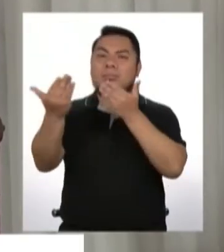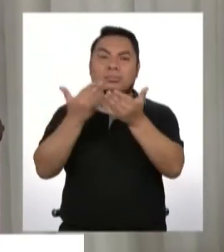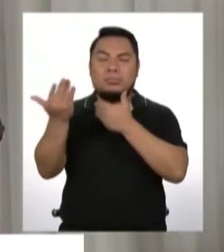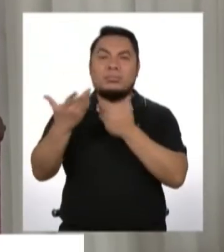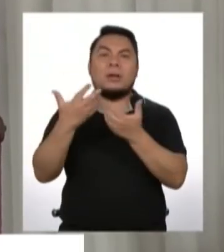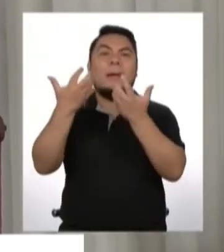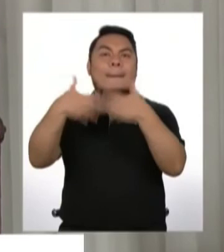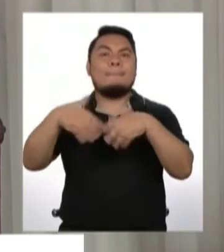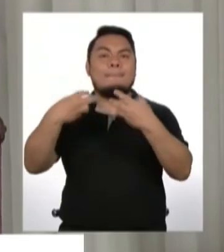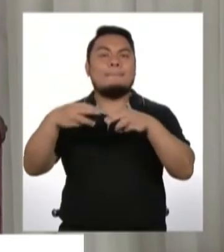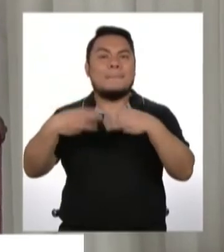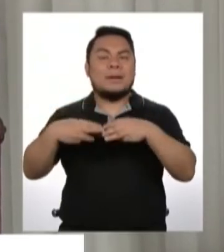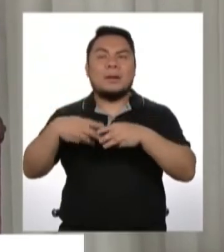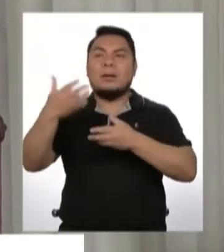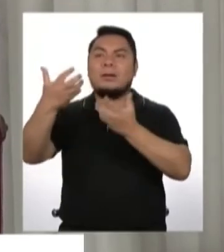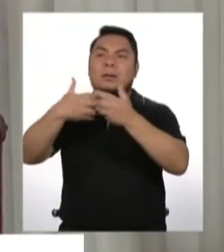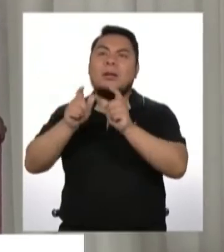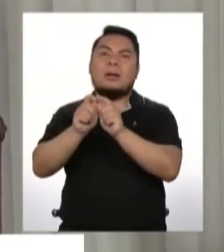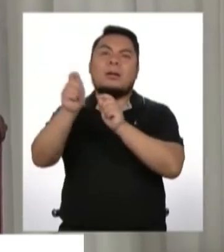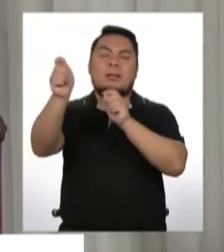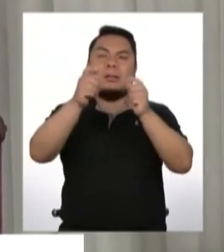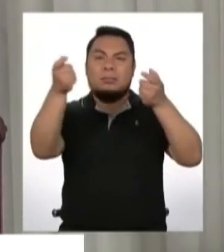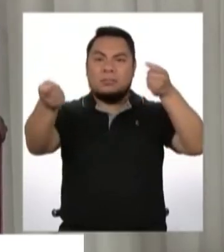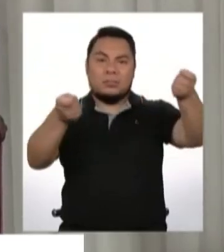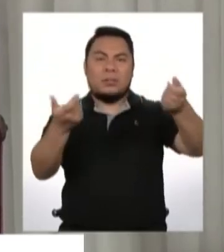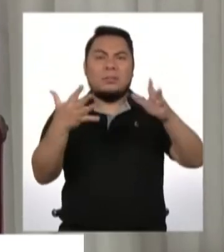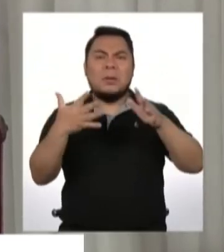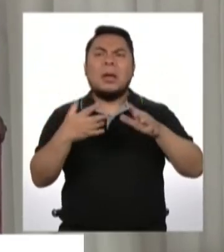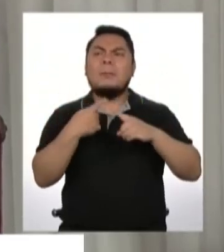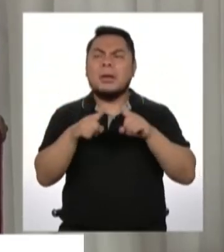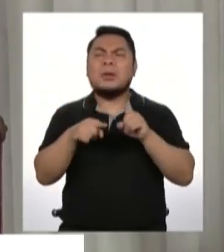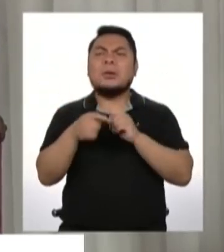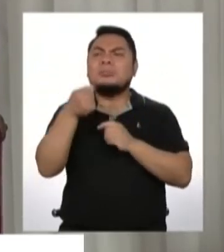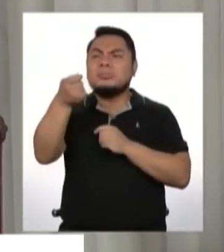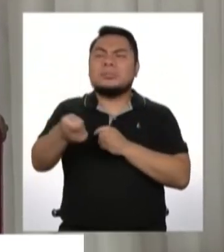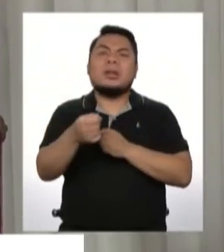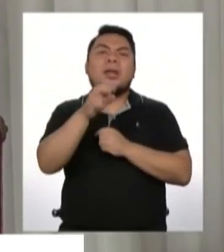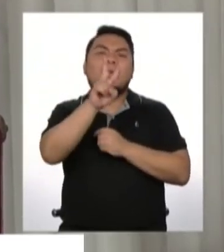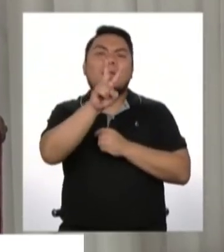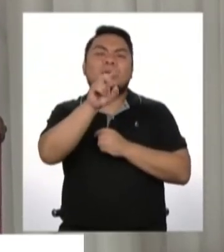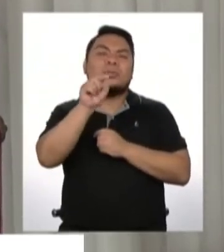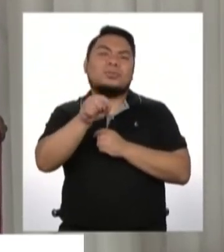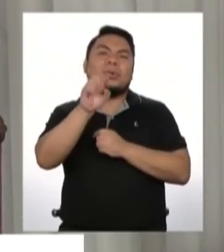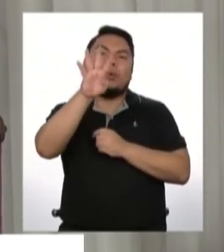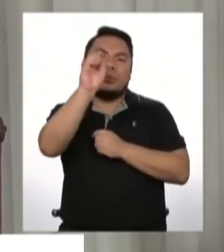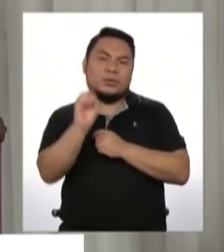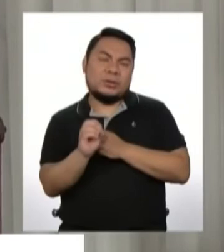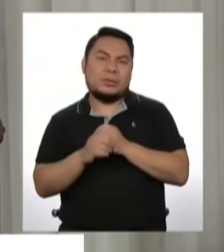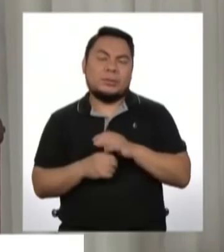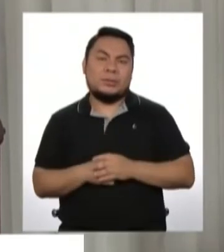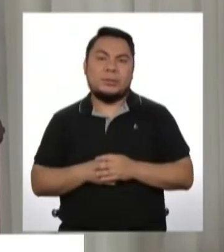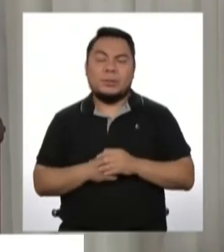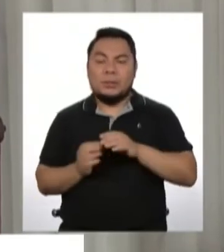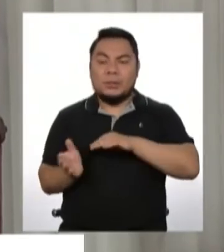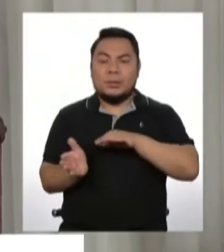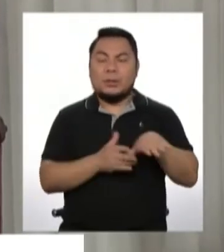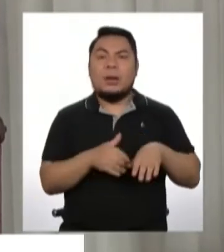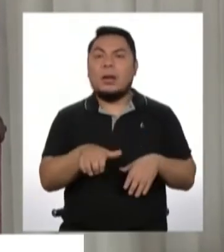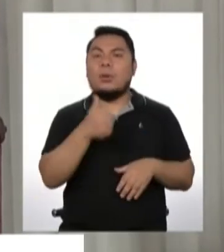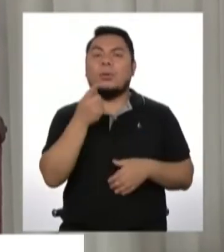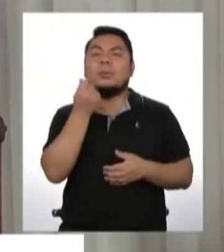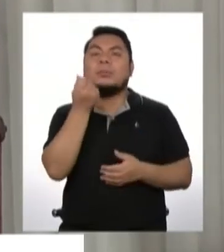de capitales a tasas muy favorables entre 2 y 4%. Eso es respecto a Reactiva Perú. Respecto al